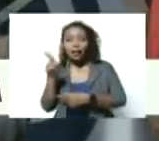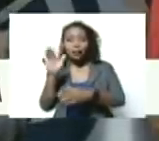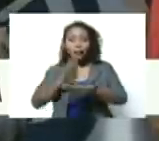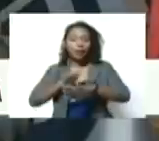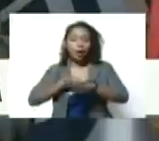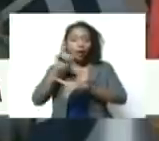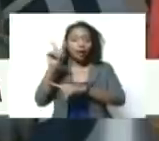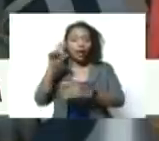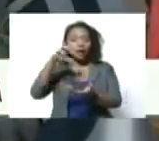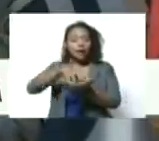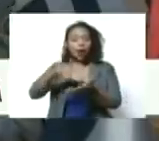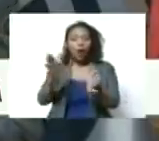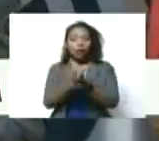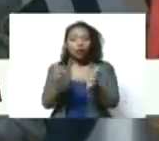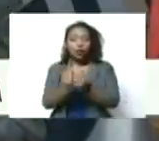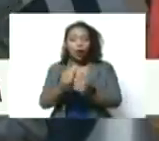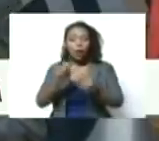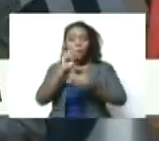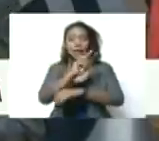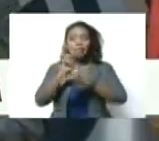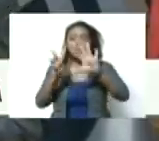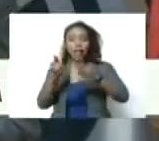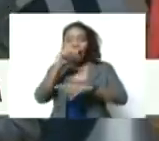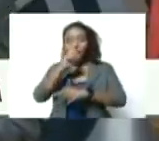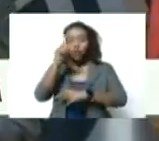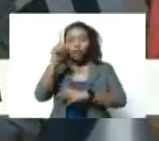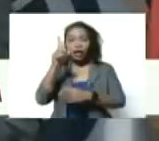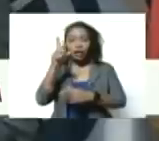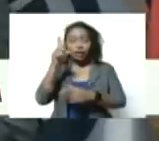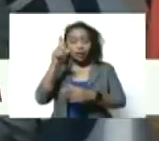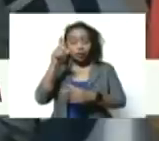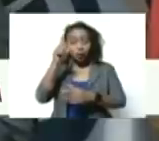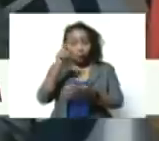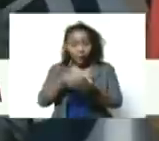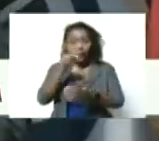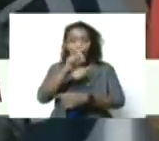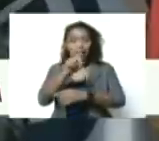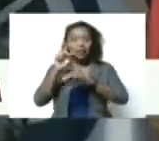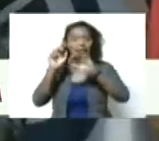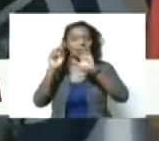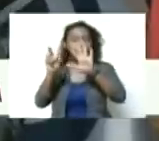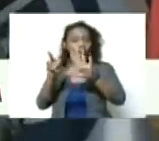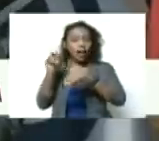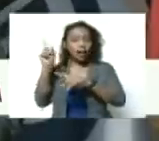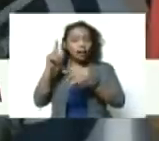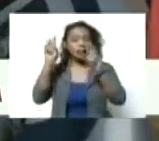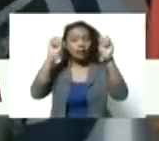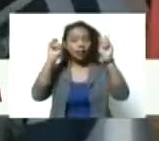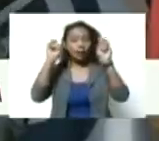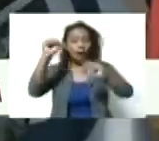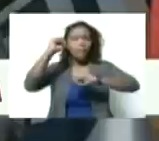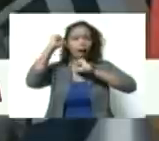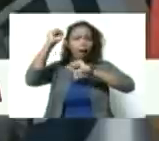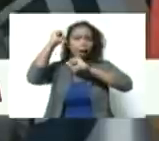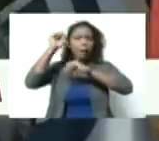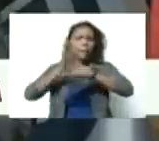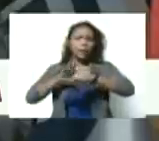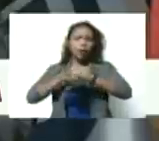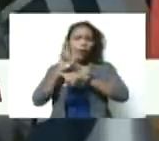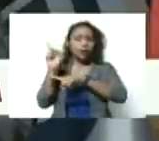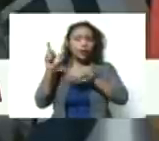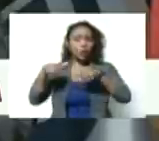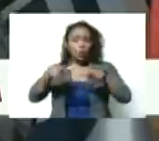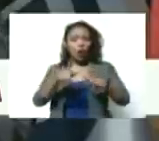estado de Anzoátegui, el 27 de mayo del año 2017, en el marco de las protestas violentas ocurridas en dicha